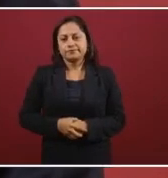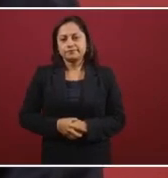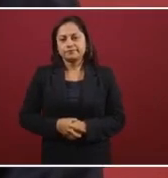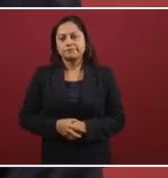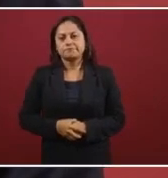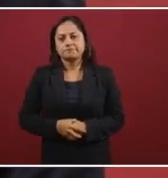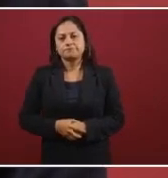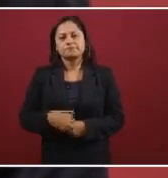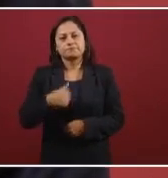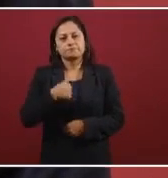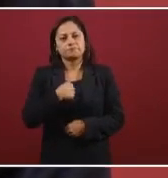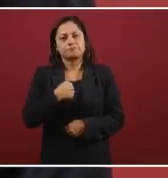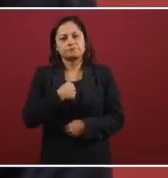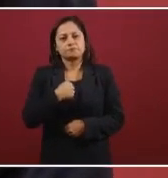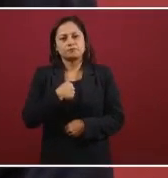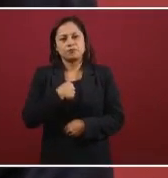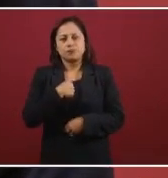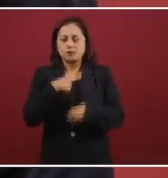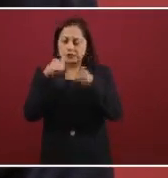pendiente de eso,